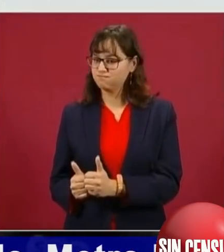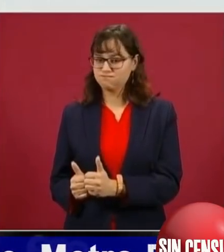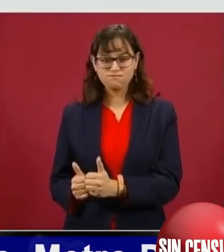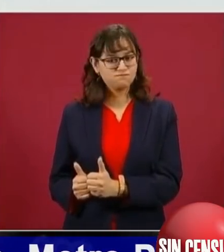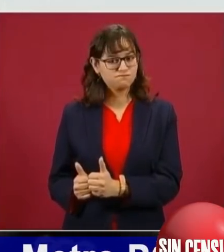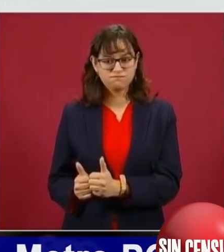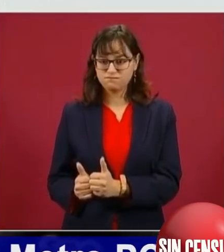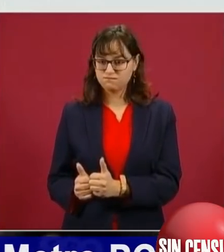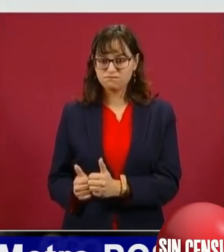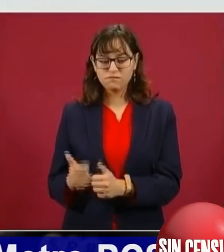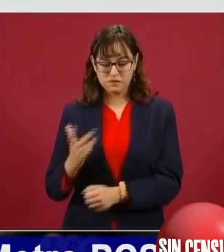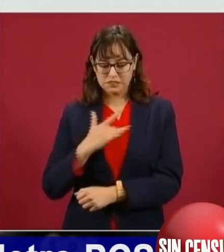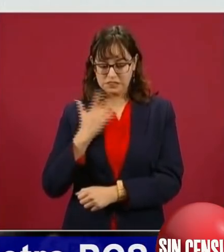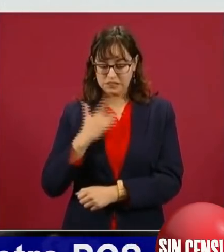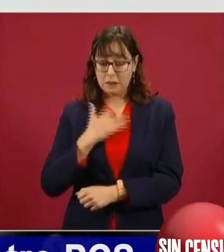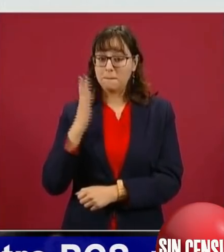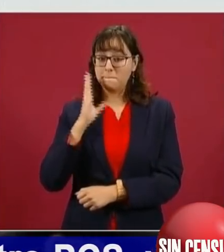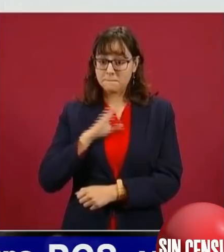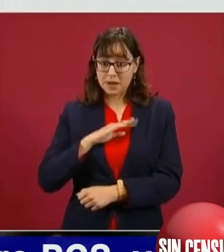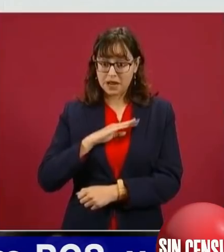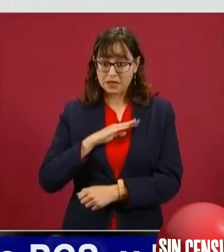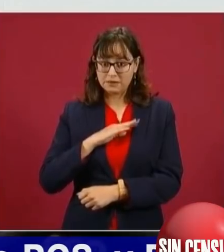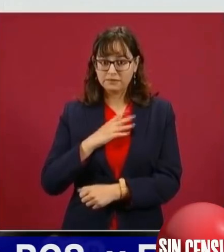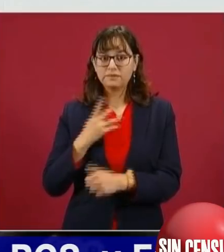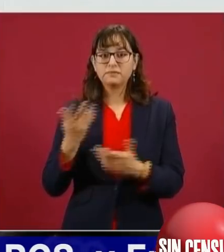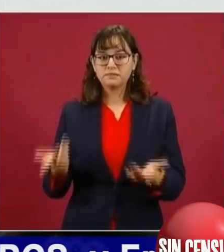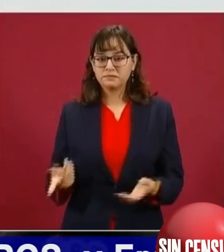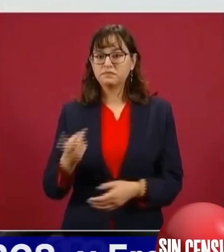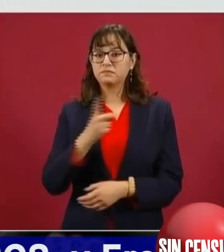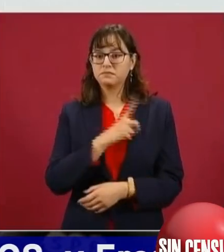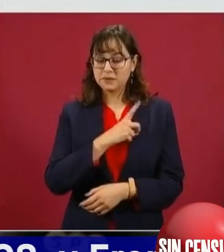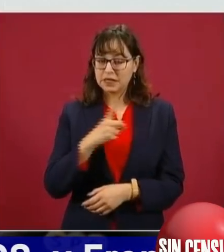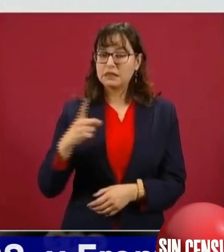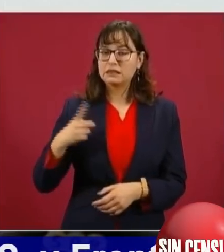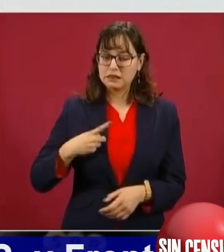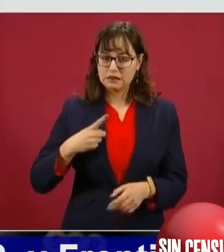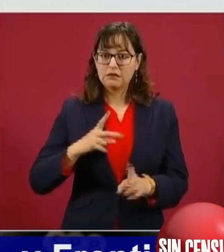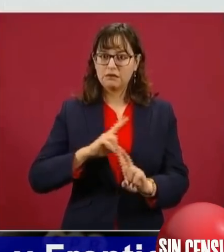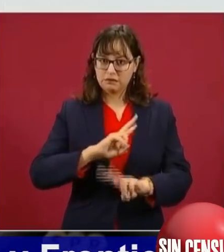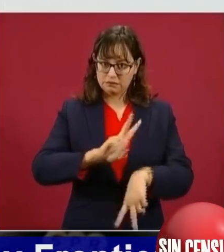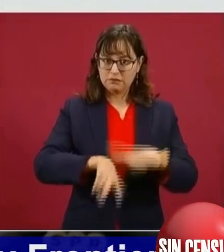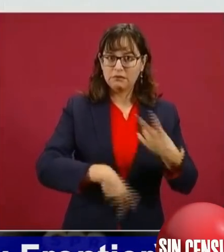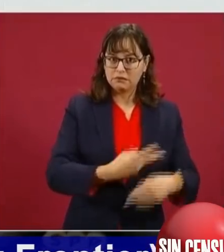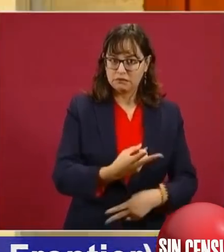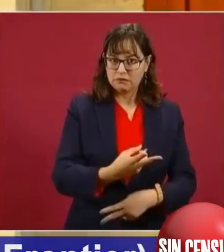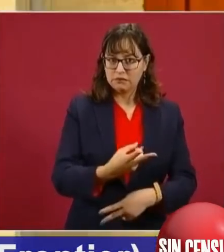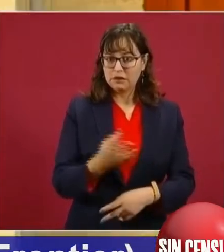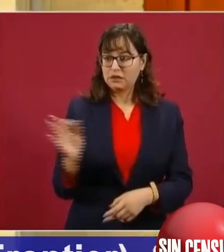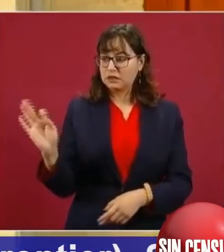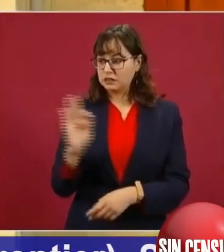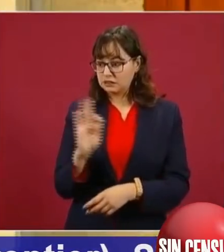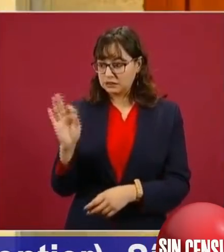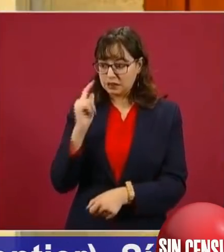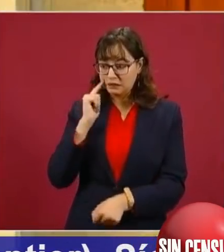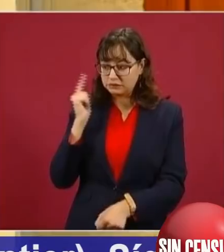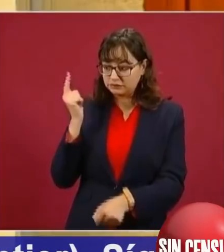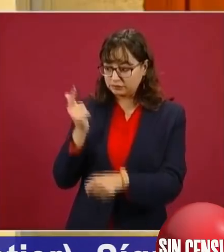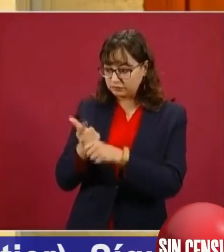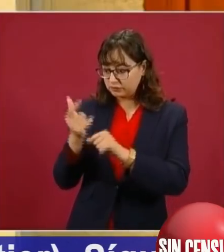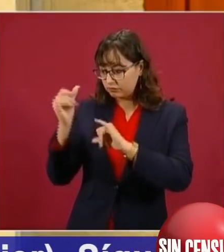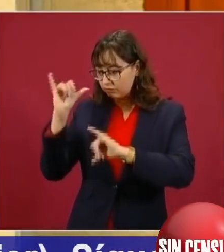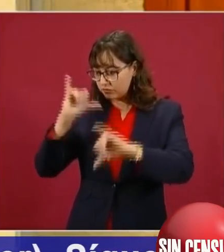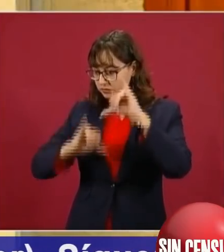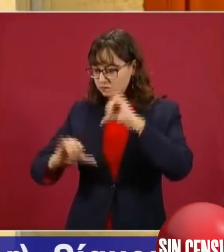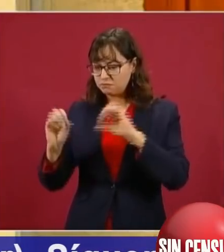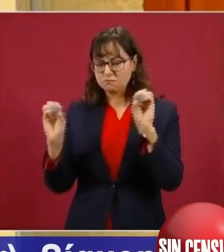es decir, tener los síntomas de COVID, aun cuando no se hubiera demostrado por un diagnóstico de laboratorio, si tienen condiciones de